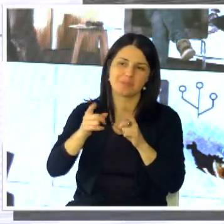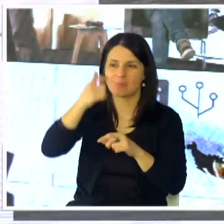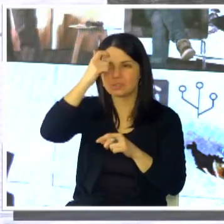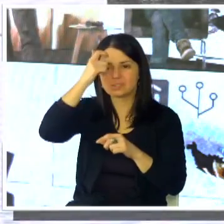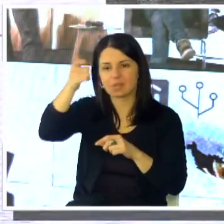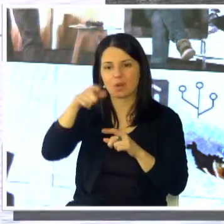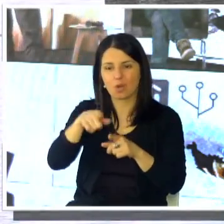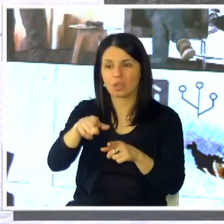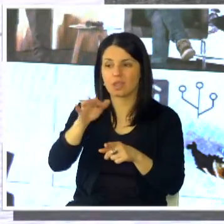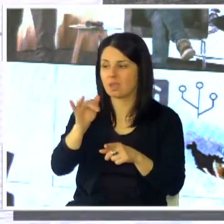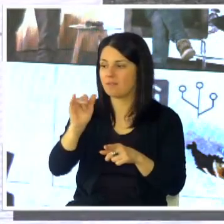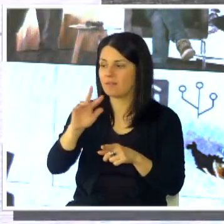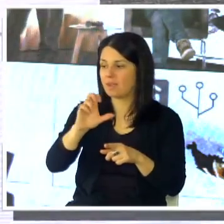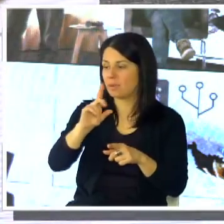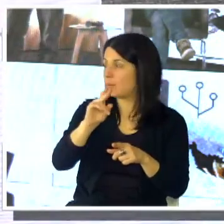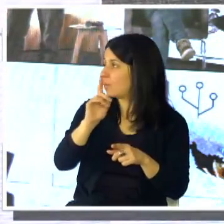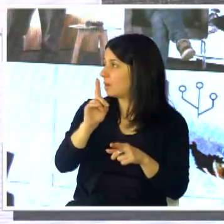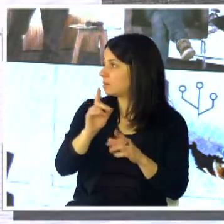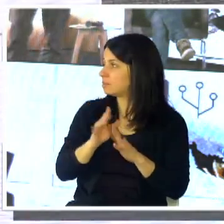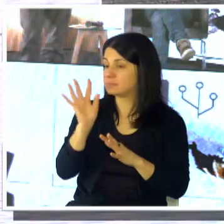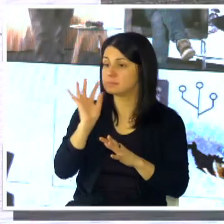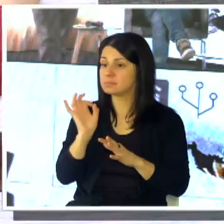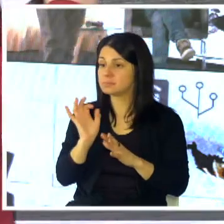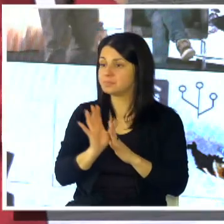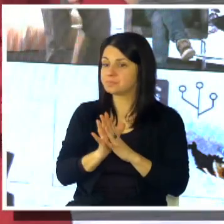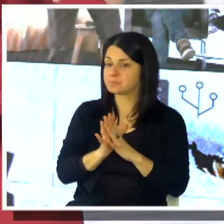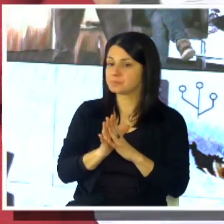tecnología, FiWire, perdón, gracias.